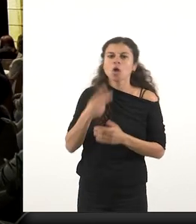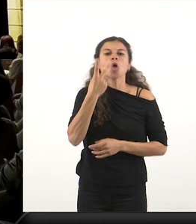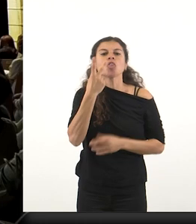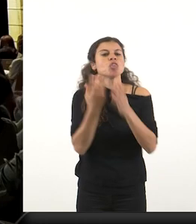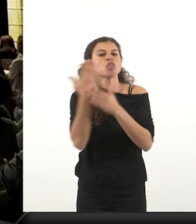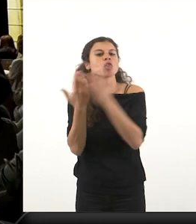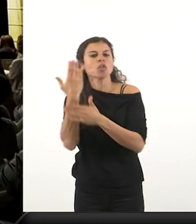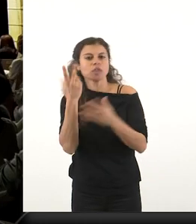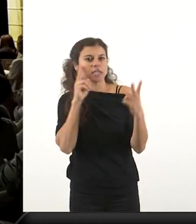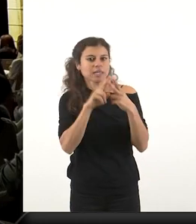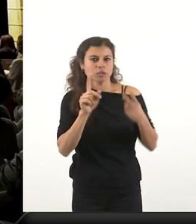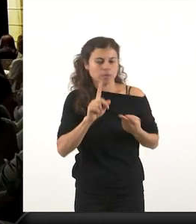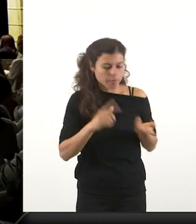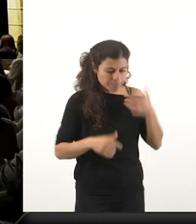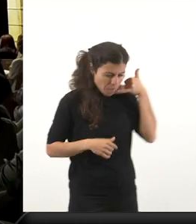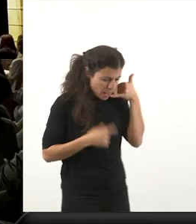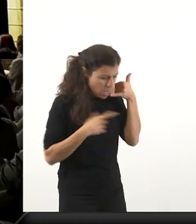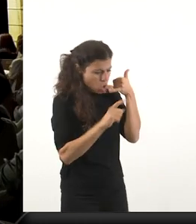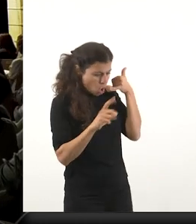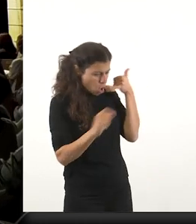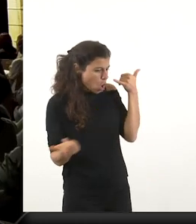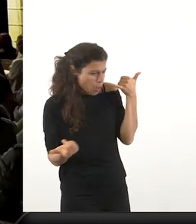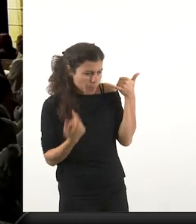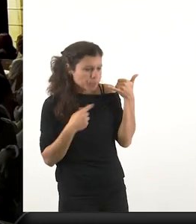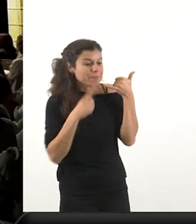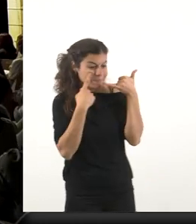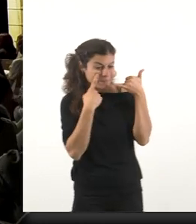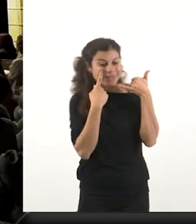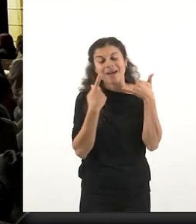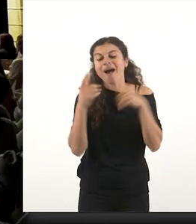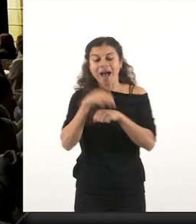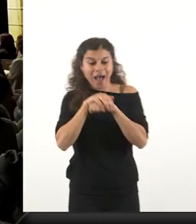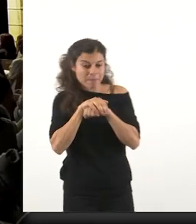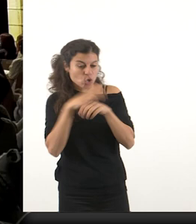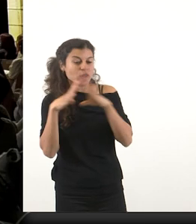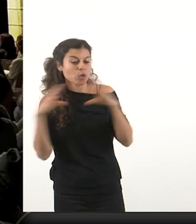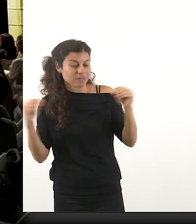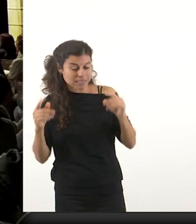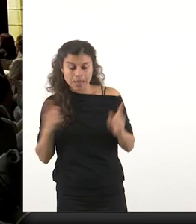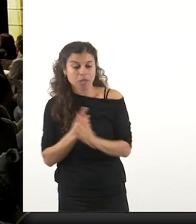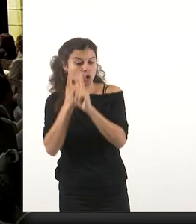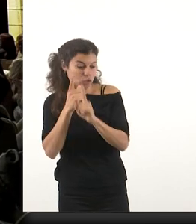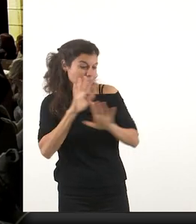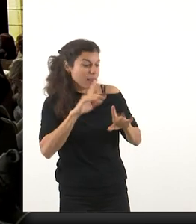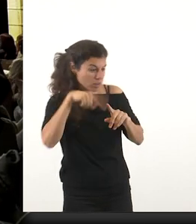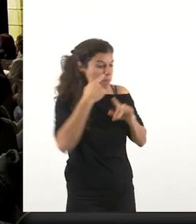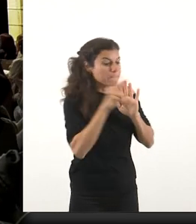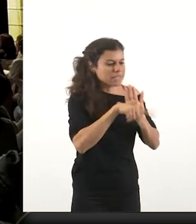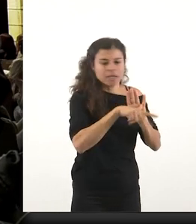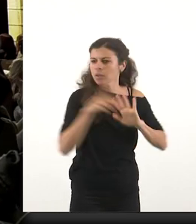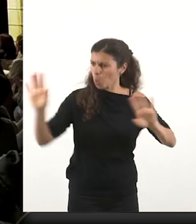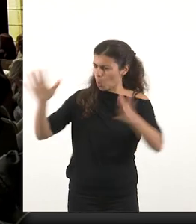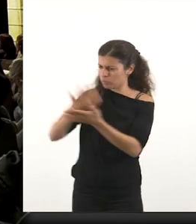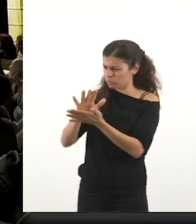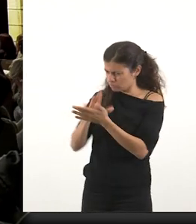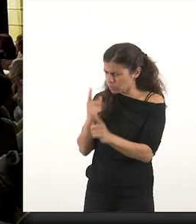vernos. Digo, Lolo, esto fue una puta mierda, Lolo. Lolo, que no nos vemos, que me he encontrado con un colega de la universidad. Tardo en llegar a tu casa 10 minutos. Chiquilla, no, amigo de la universidad, anda ya, quédate con la